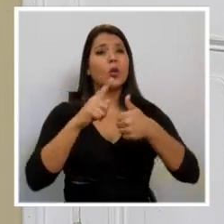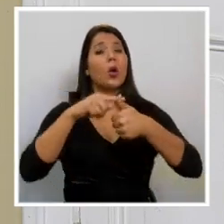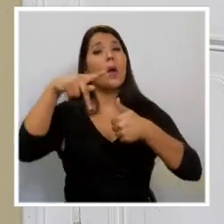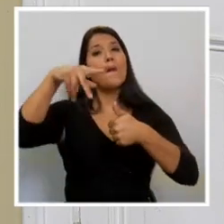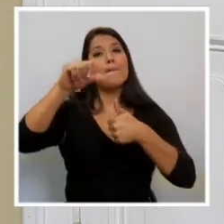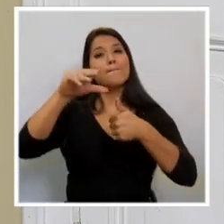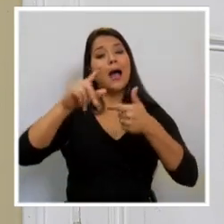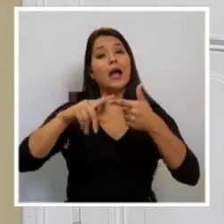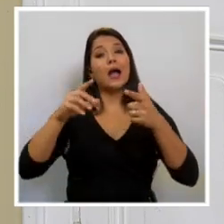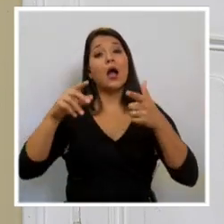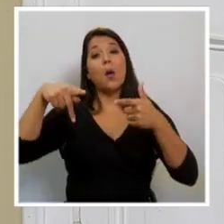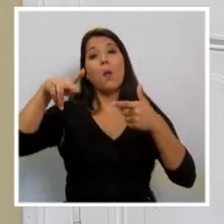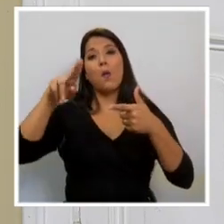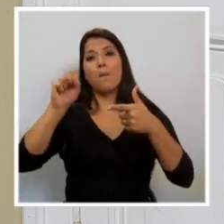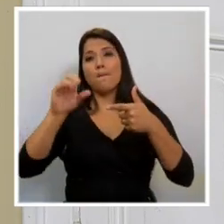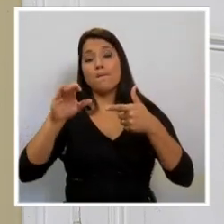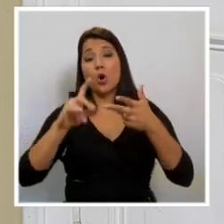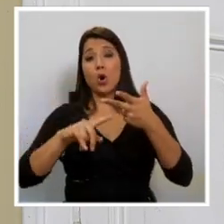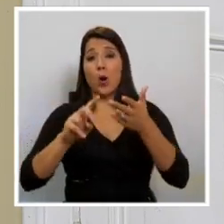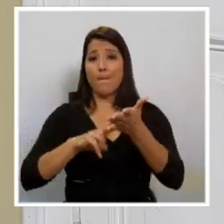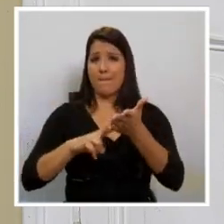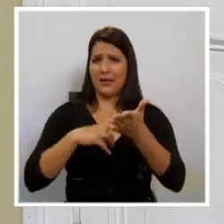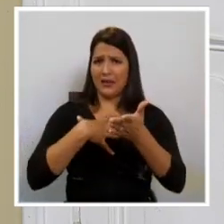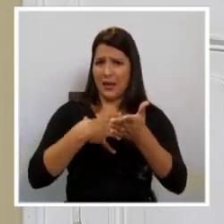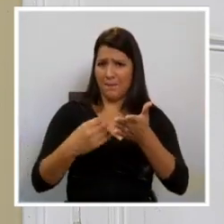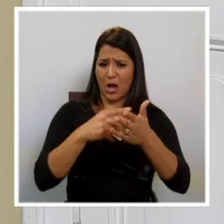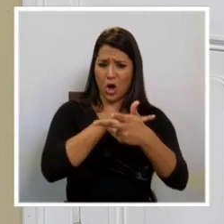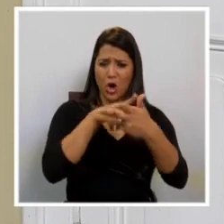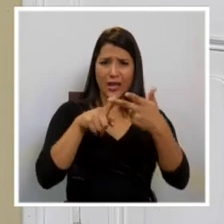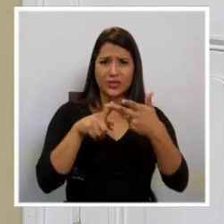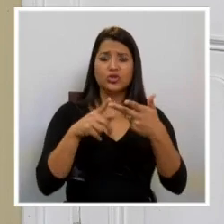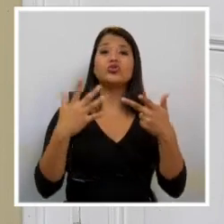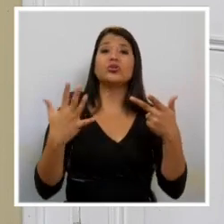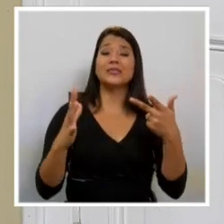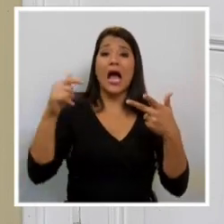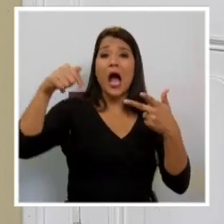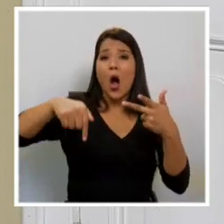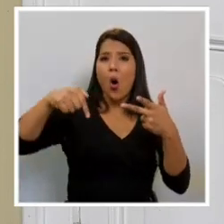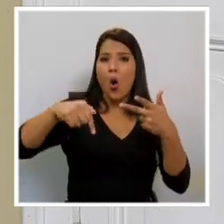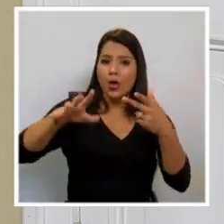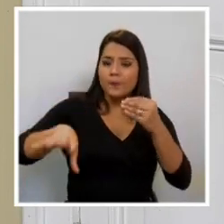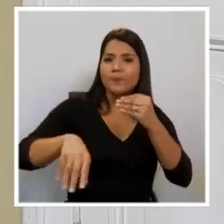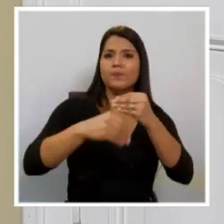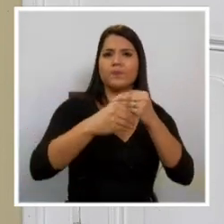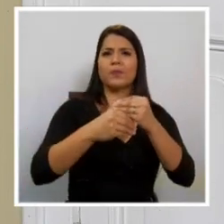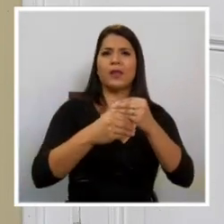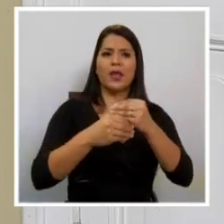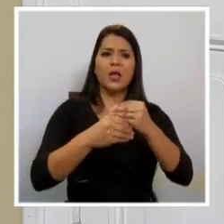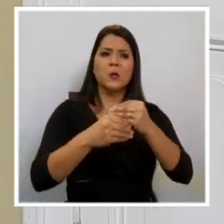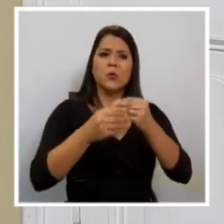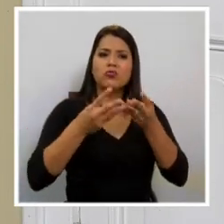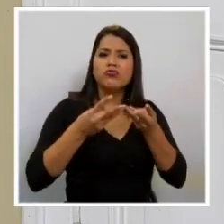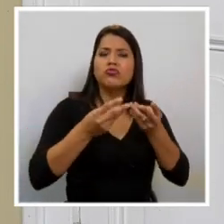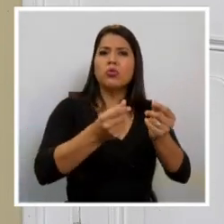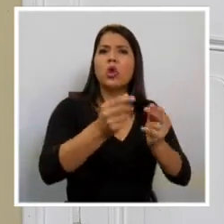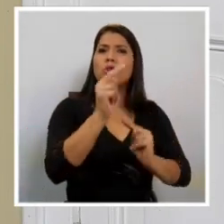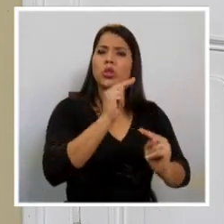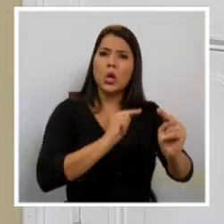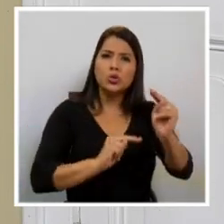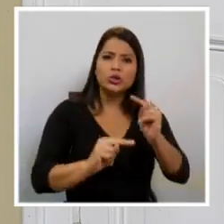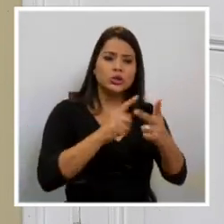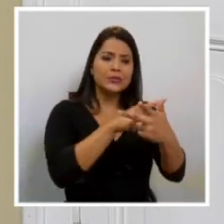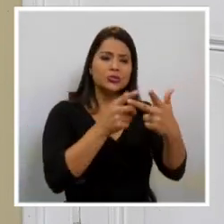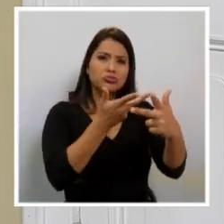Unidad y Liberación Nacional, hoy día ya han introducido dentro de su diario vivir la negociación entre ellos.